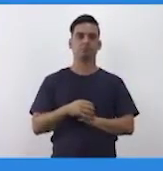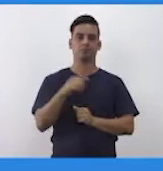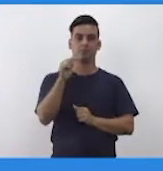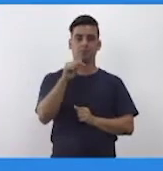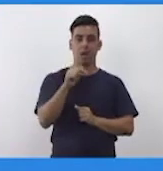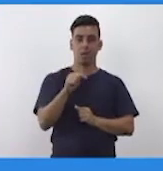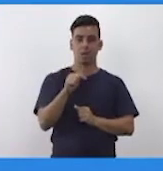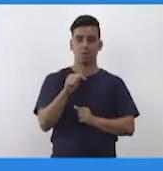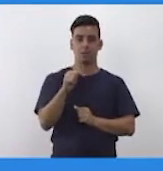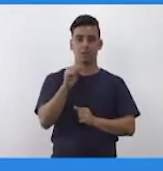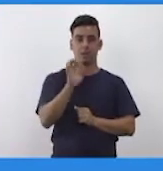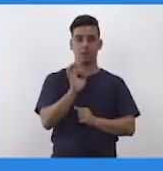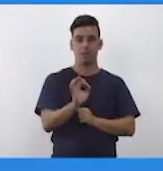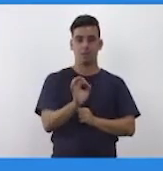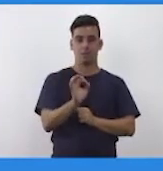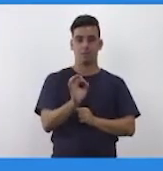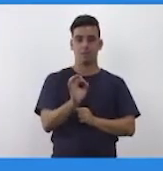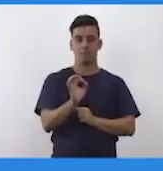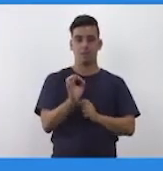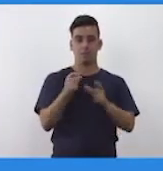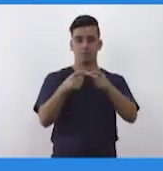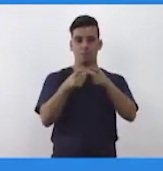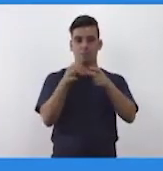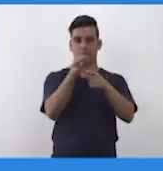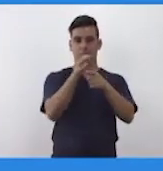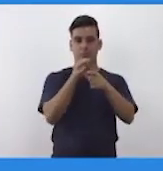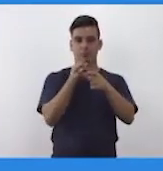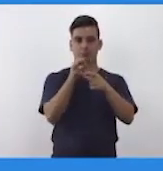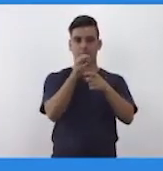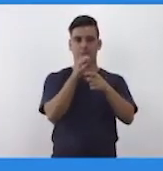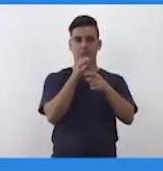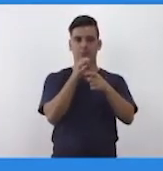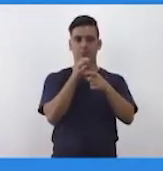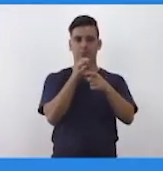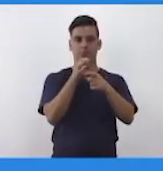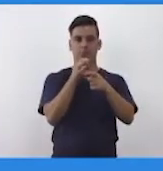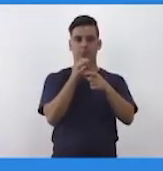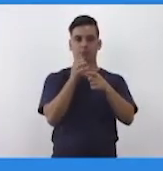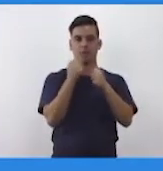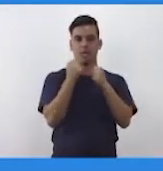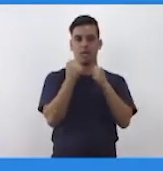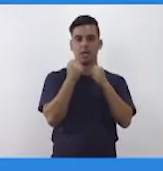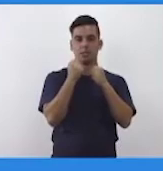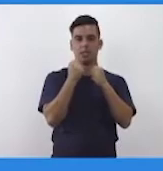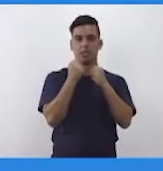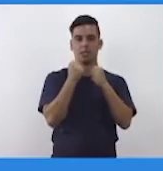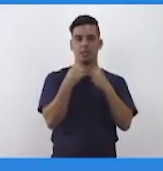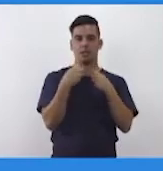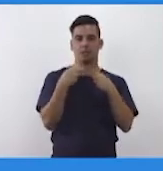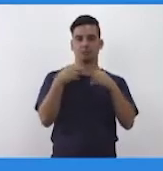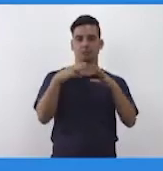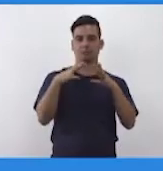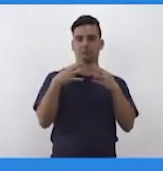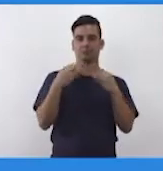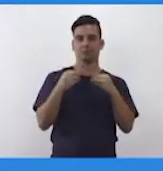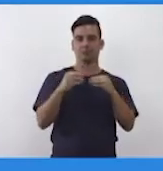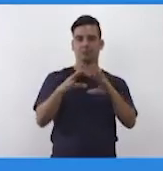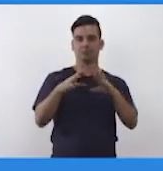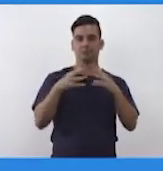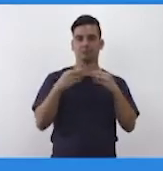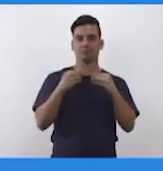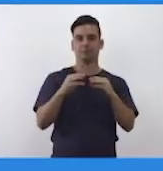enzima, son débiles y se libera energía. Y esta energía que se